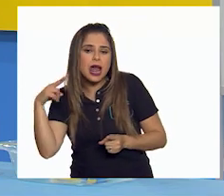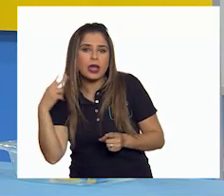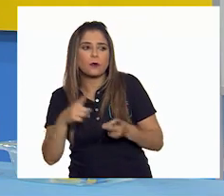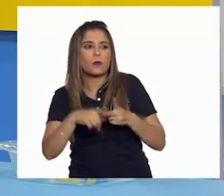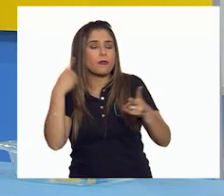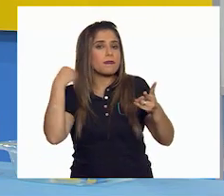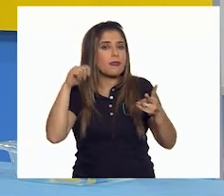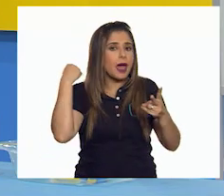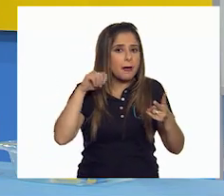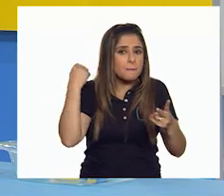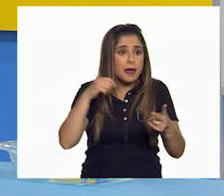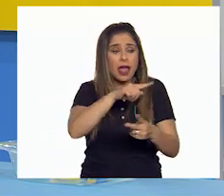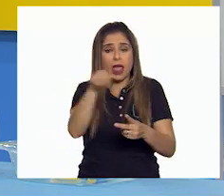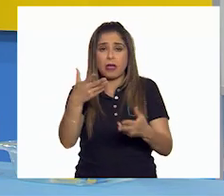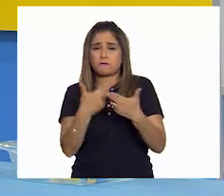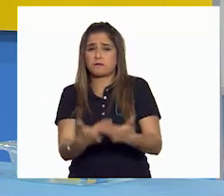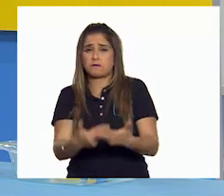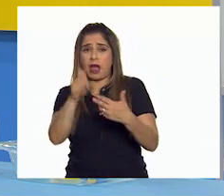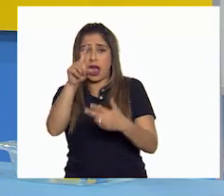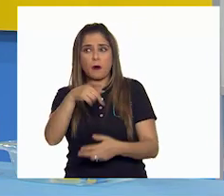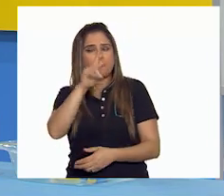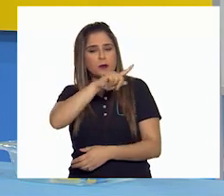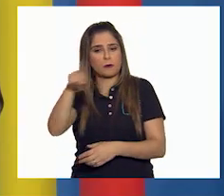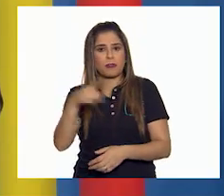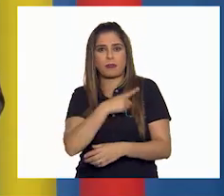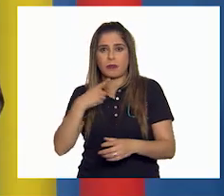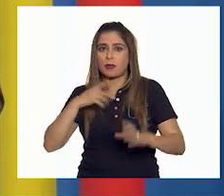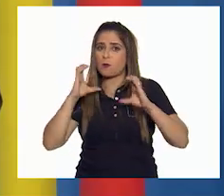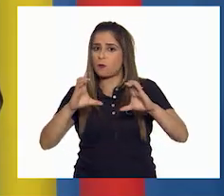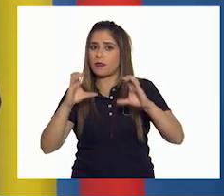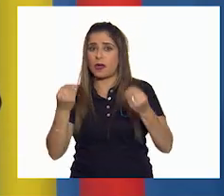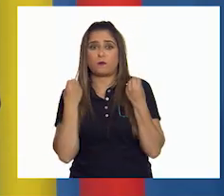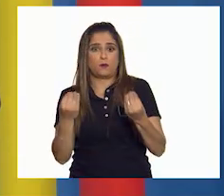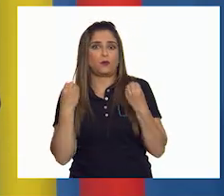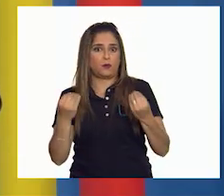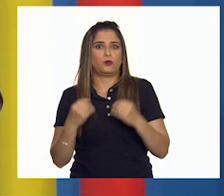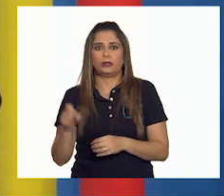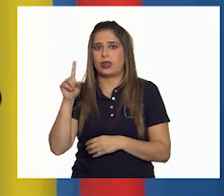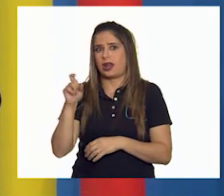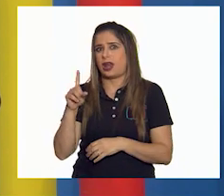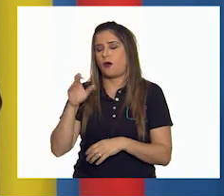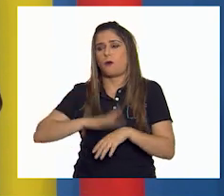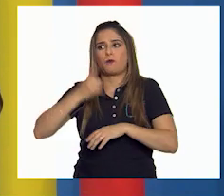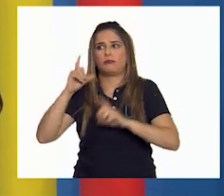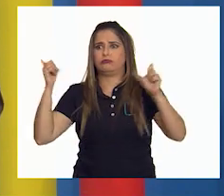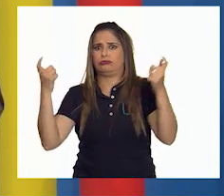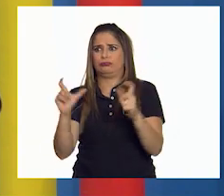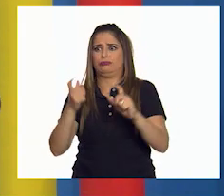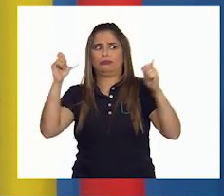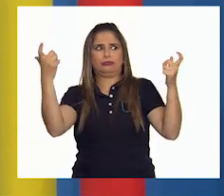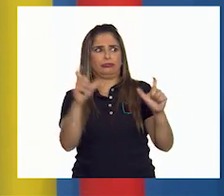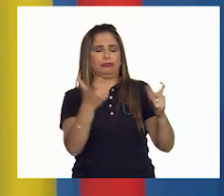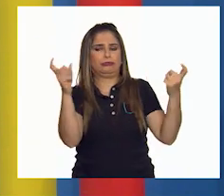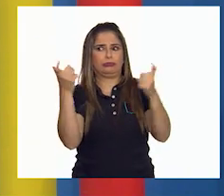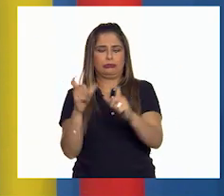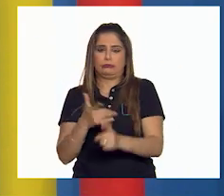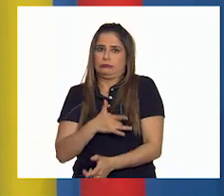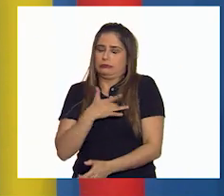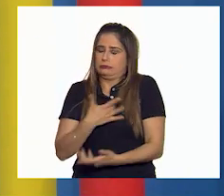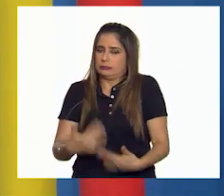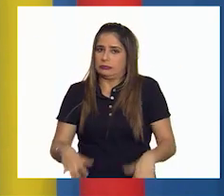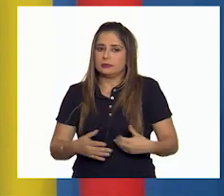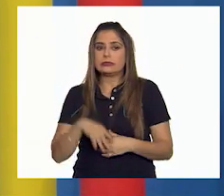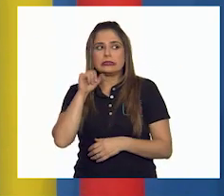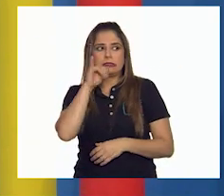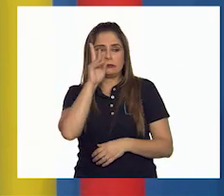Tabasco, debemos valorar cada gota. Ya, ahora entiendo y bueno, siento mucho más aprecio por